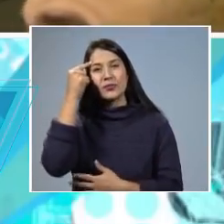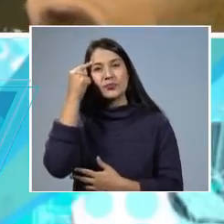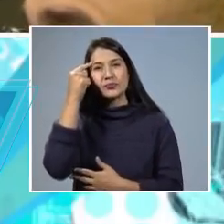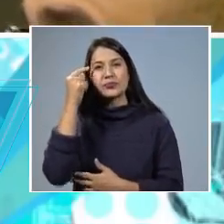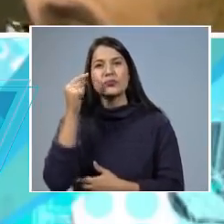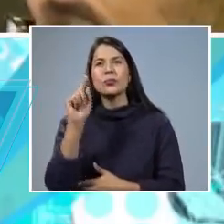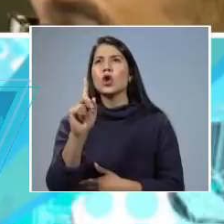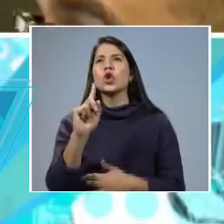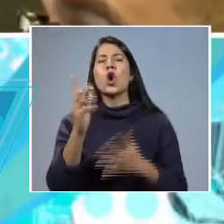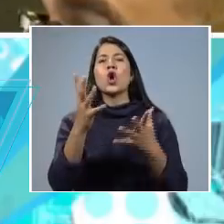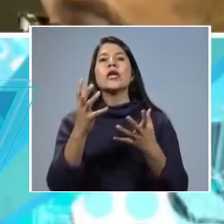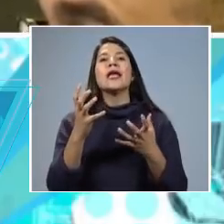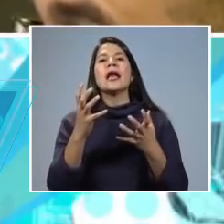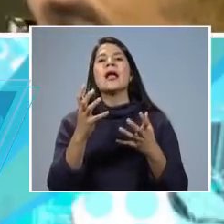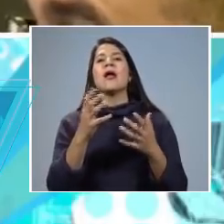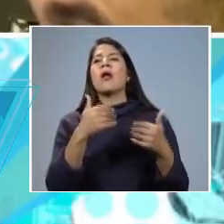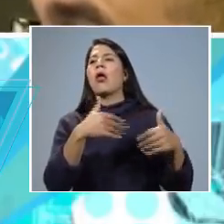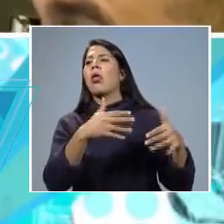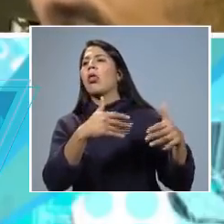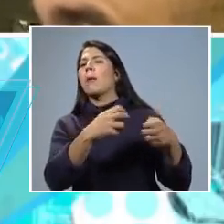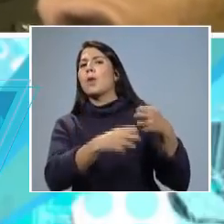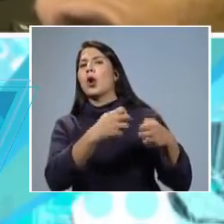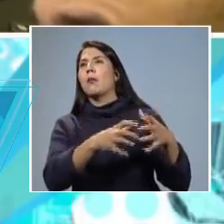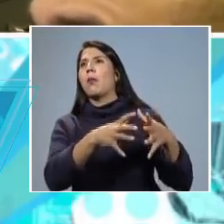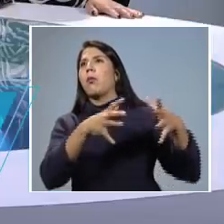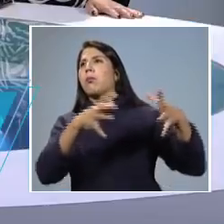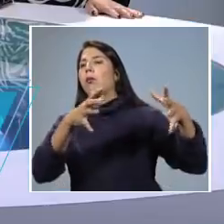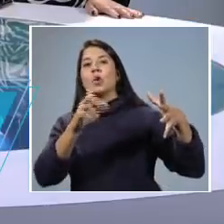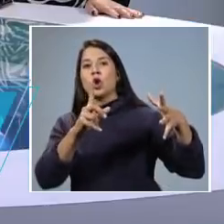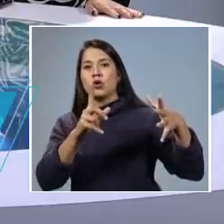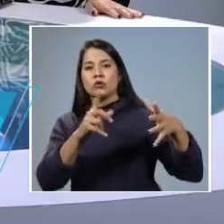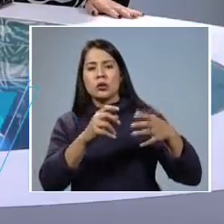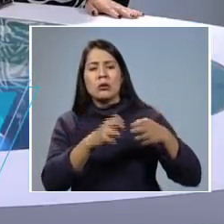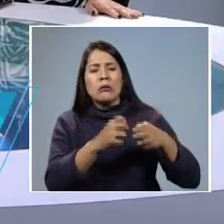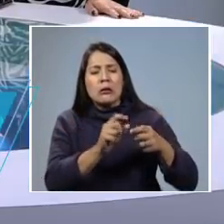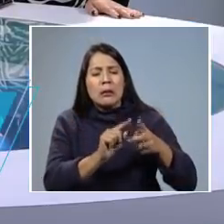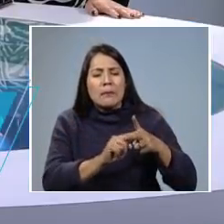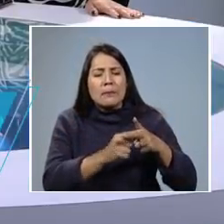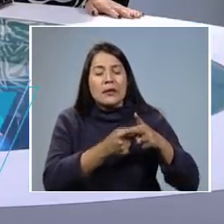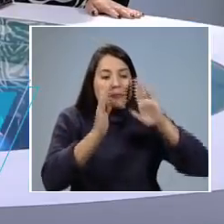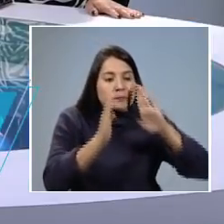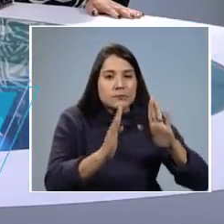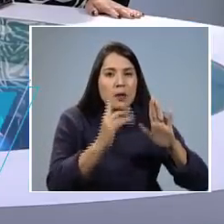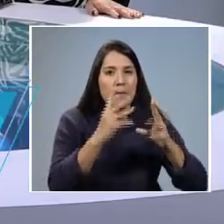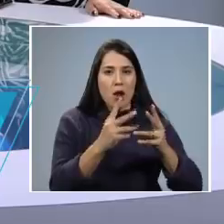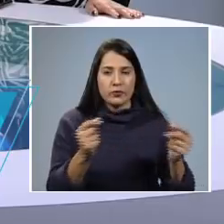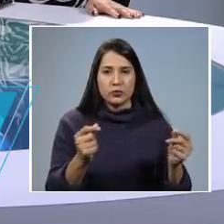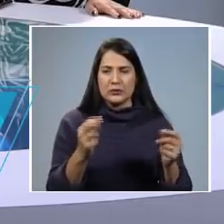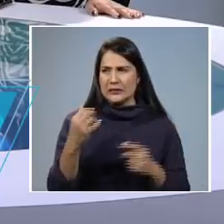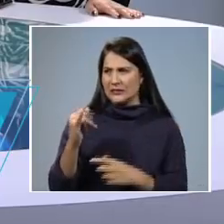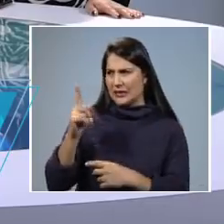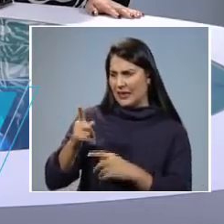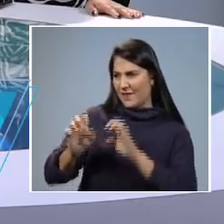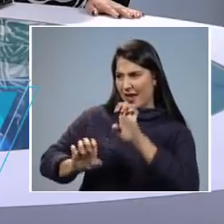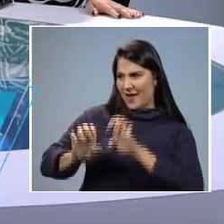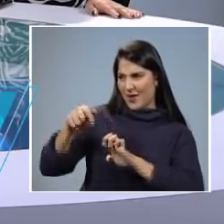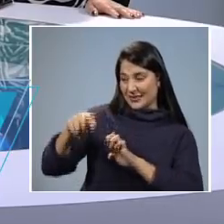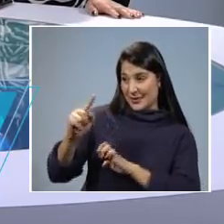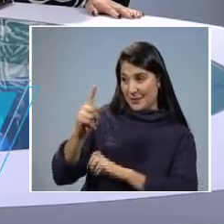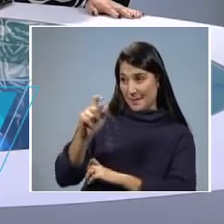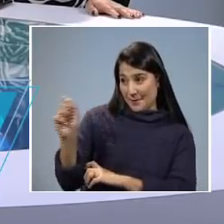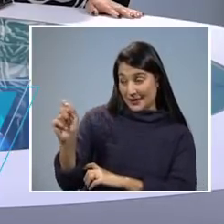los conflictos crezcan mucho. O sea, sí. Don José Carlos, si tuviéramos que evaluar este primer mes, el gobierno ganaría